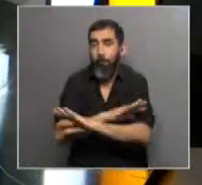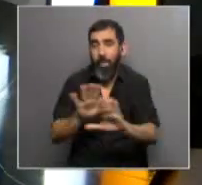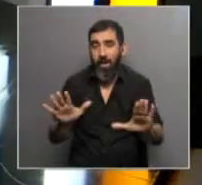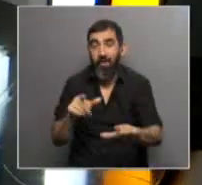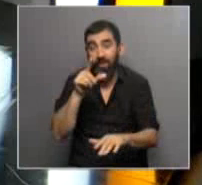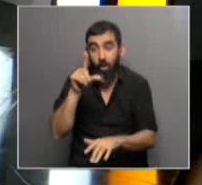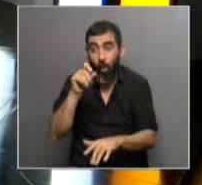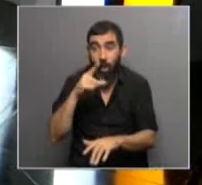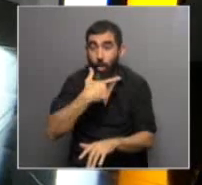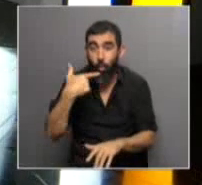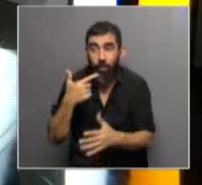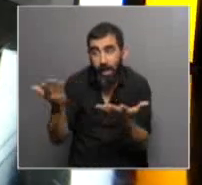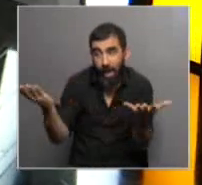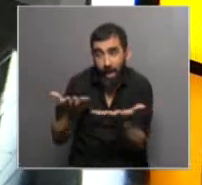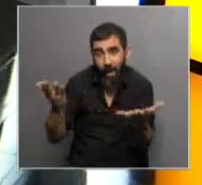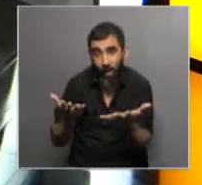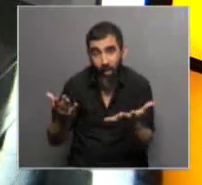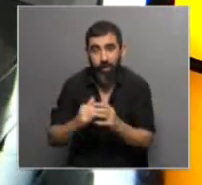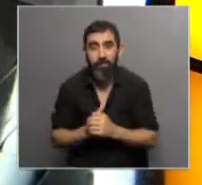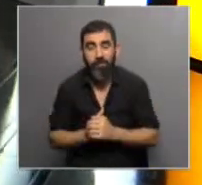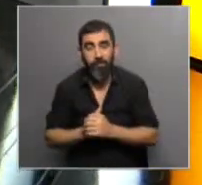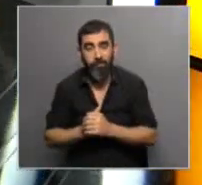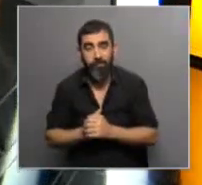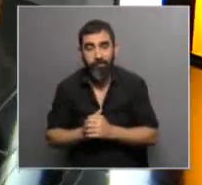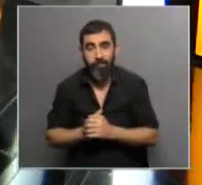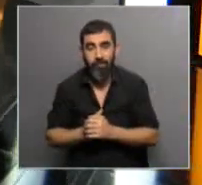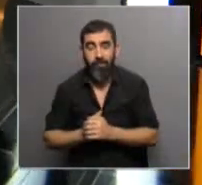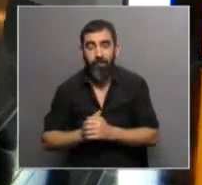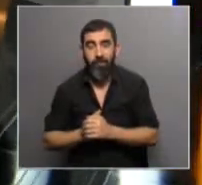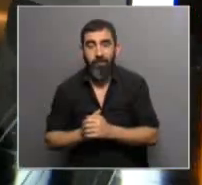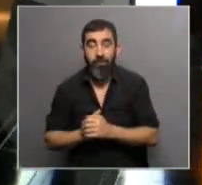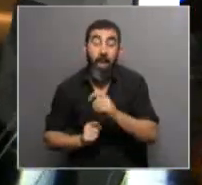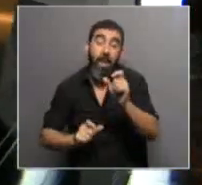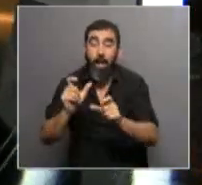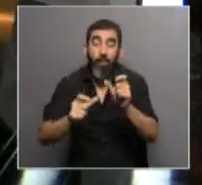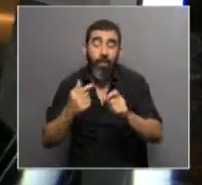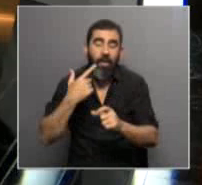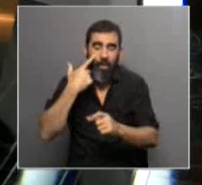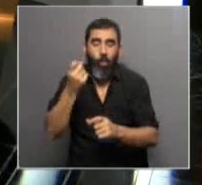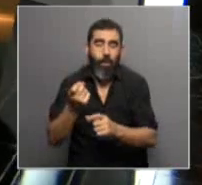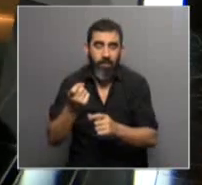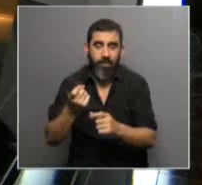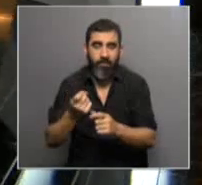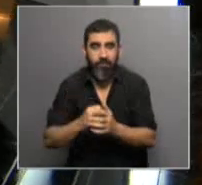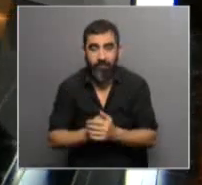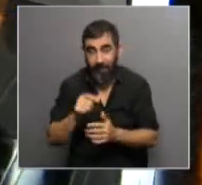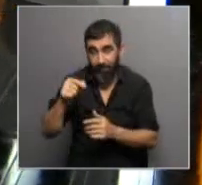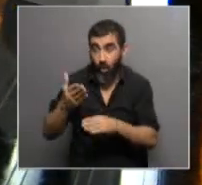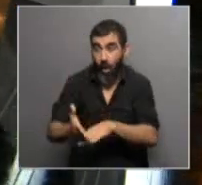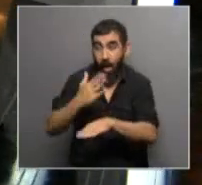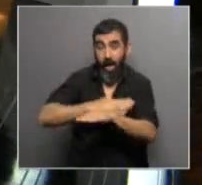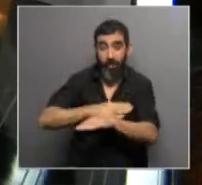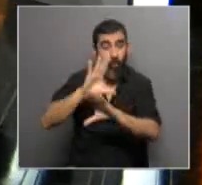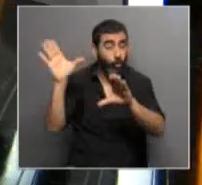ahora lo que tenemos es que nos demos vuelta pero que la gente tenga claro pero claro eso era de una antes